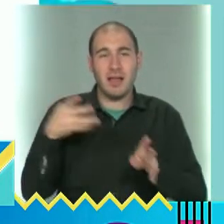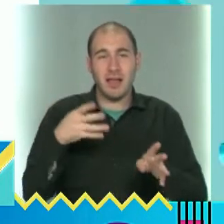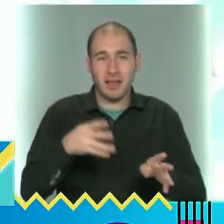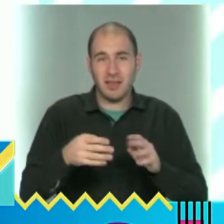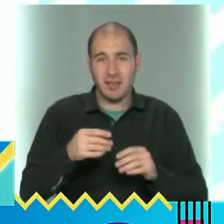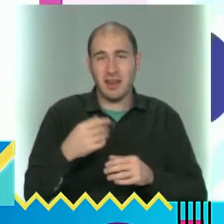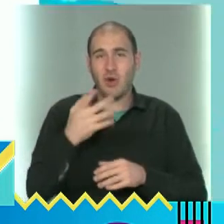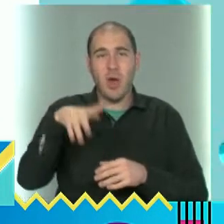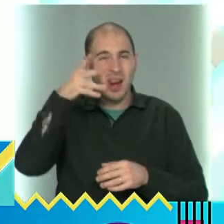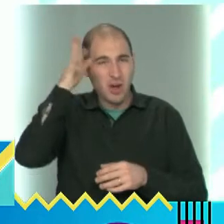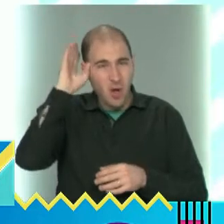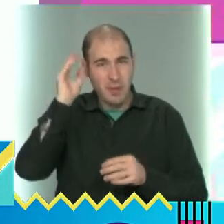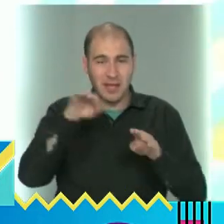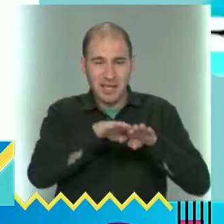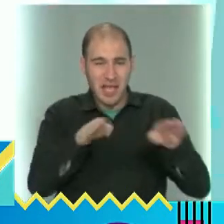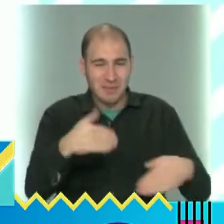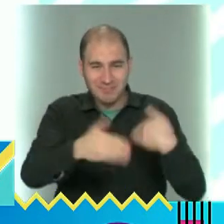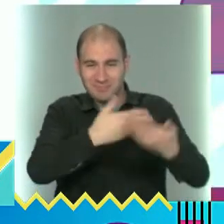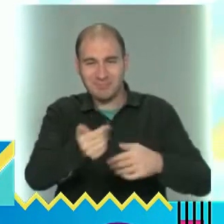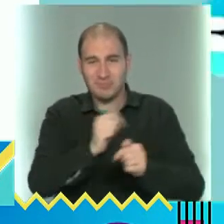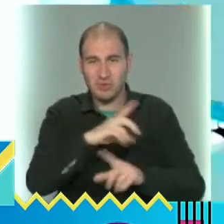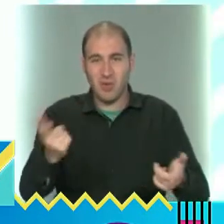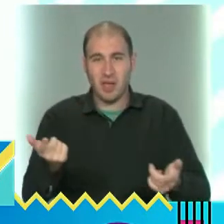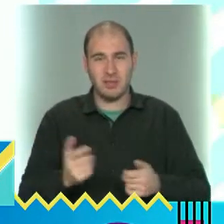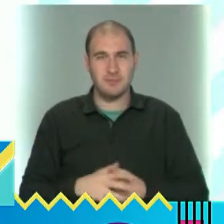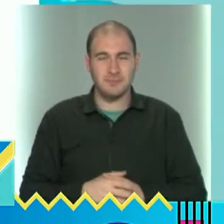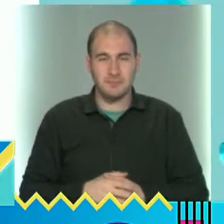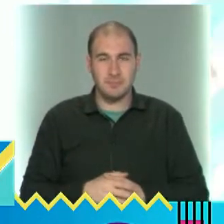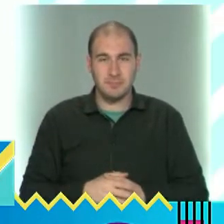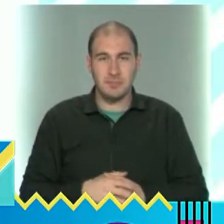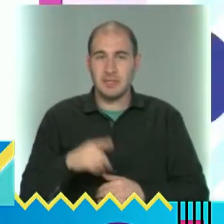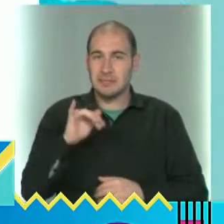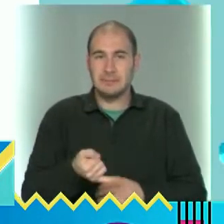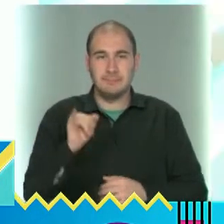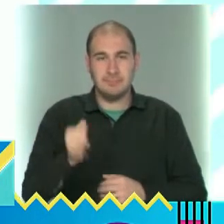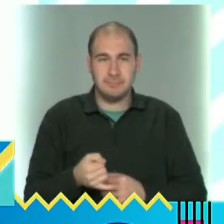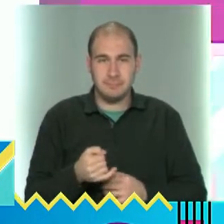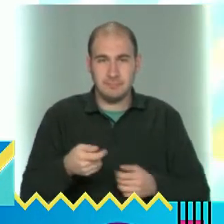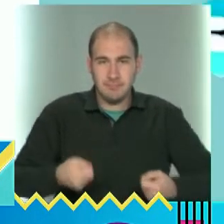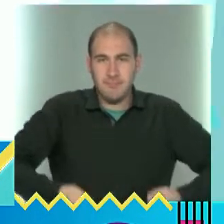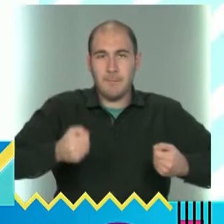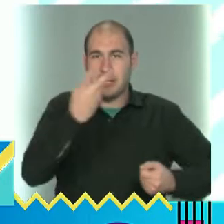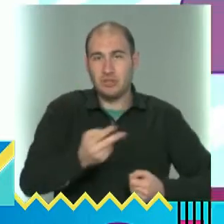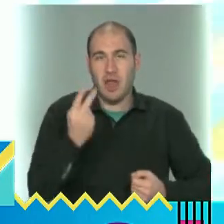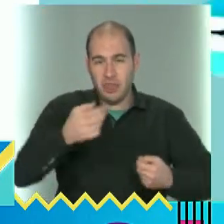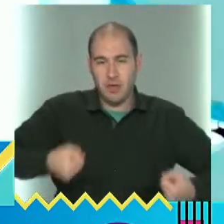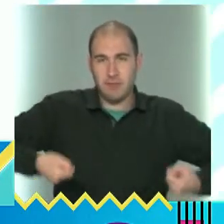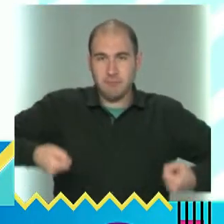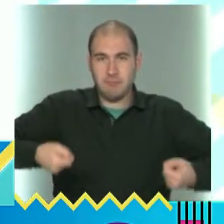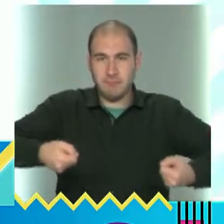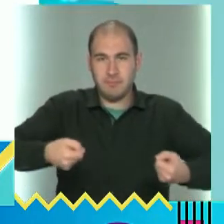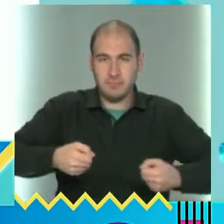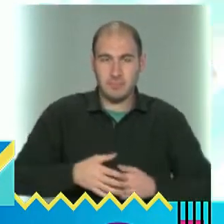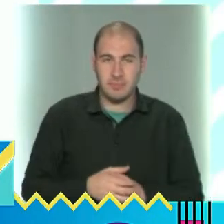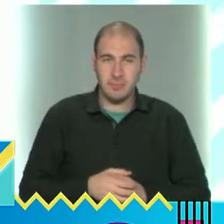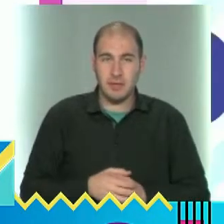de campañas romanas. La camilla no ha evolucionado, sigue siendo sí o sí portable por 2 personas,